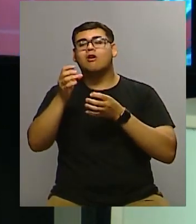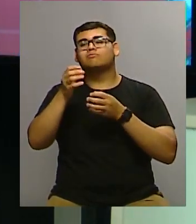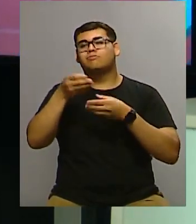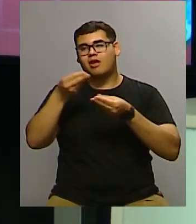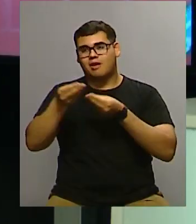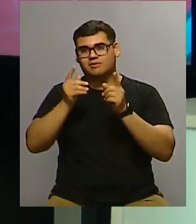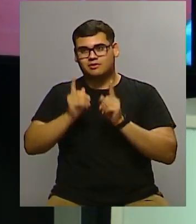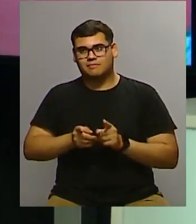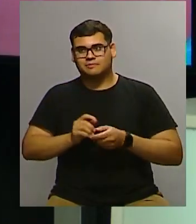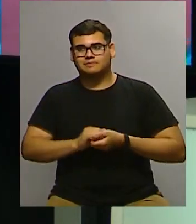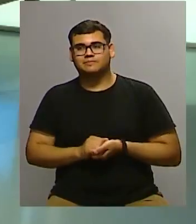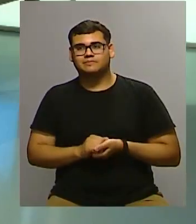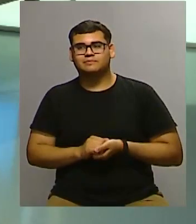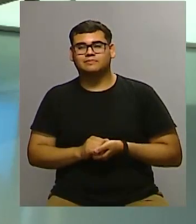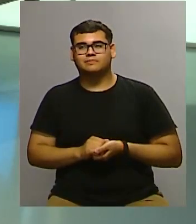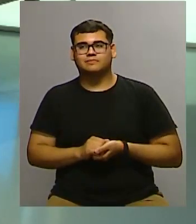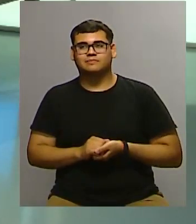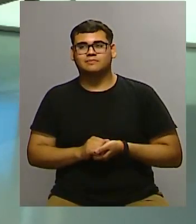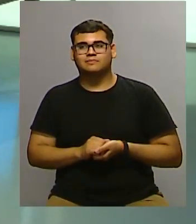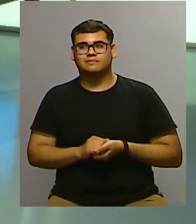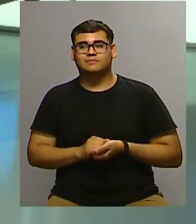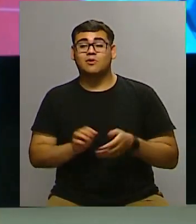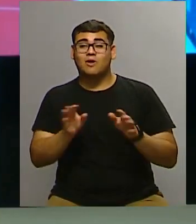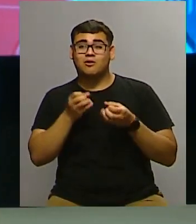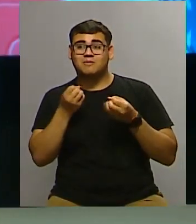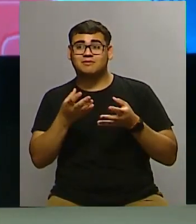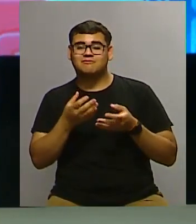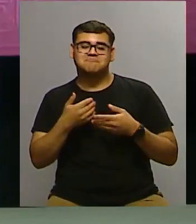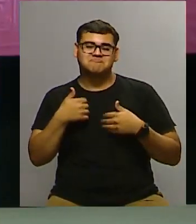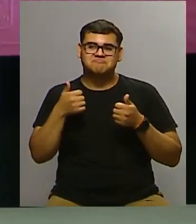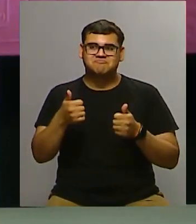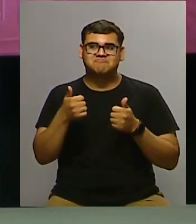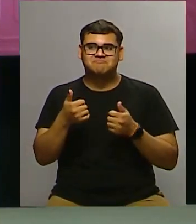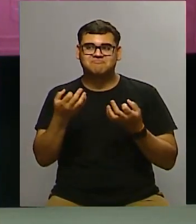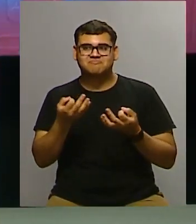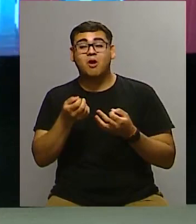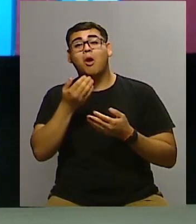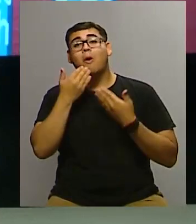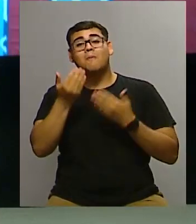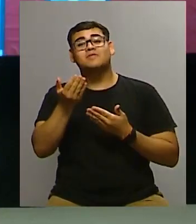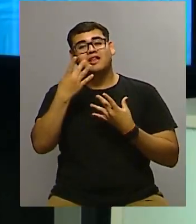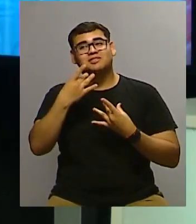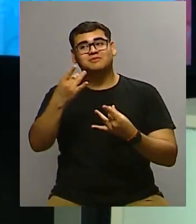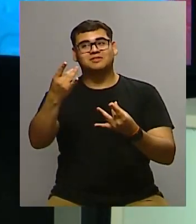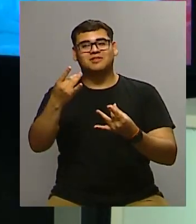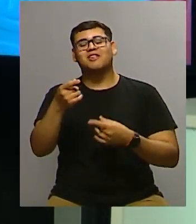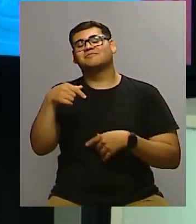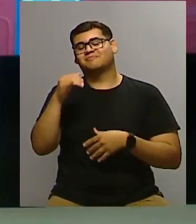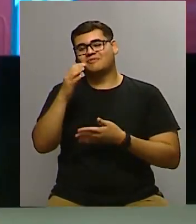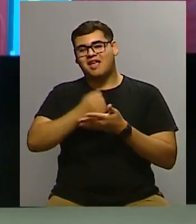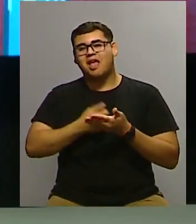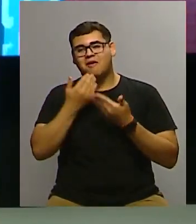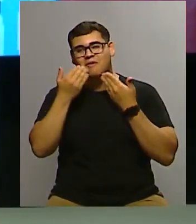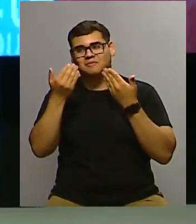la bienvenida. ¿Qué tal, Martín? Muy bien, muchas gracias por la invitación. Y gracias por aceptarla. No, por